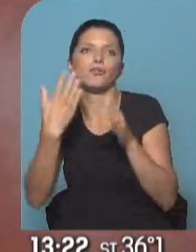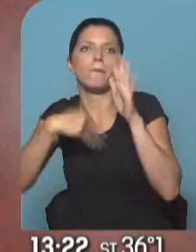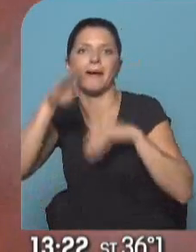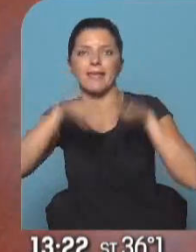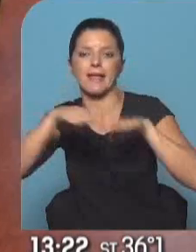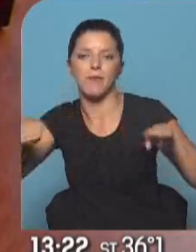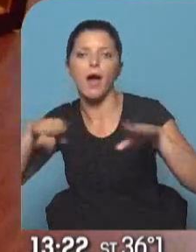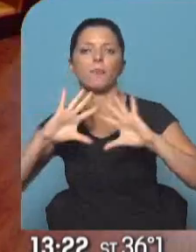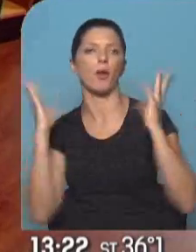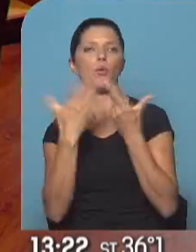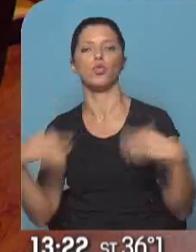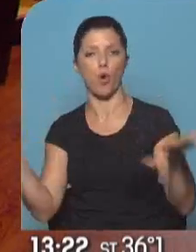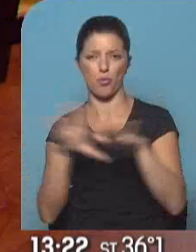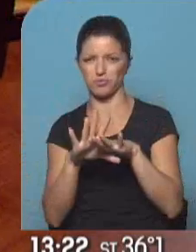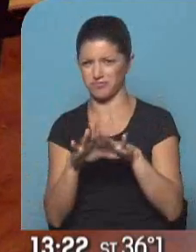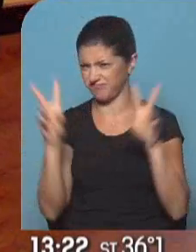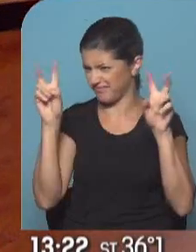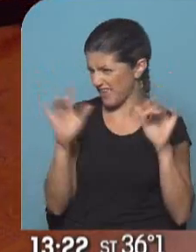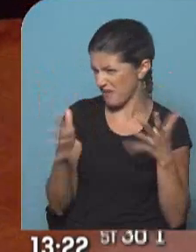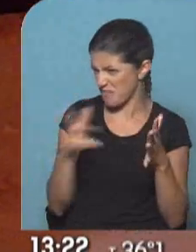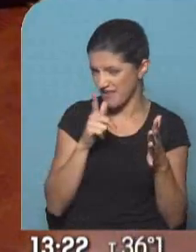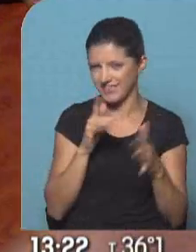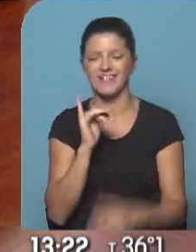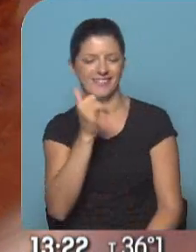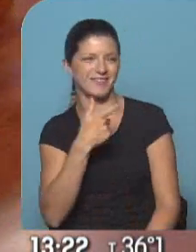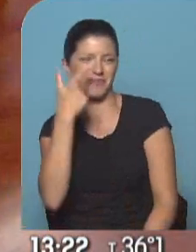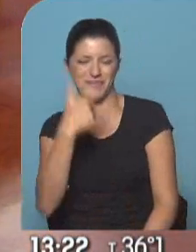mundo más justo, una cosa así. Creo que el título, ¿no? Son ese tipo de